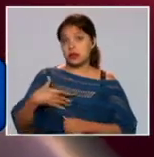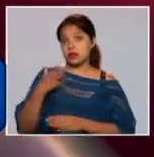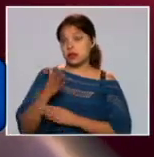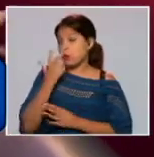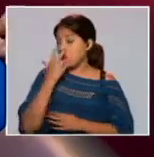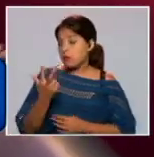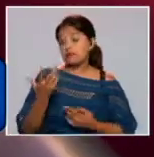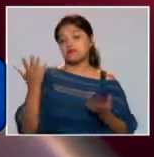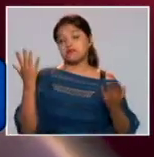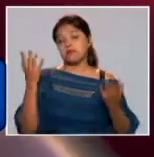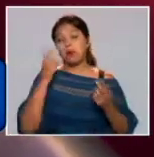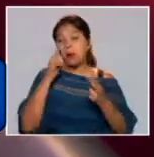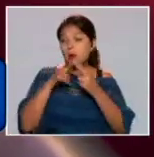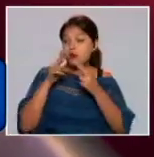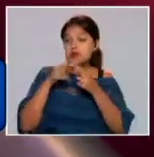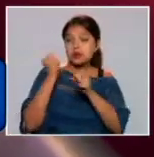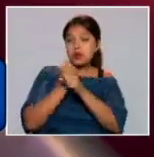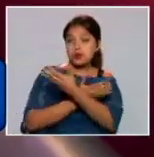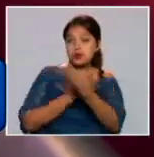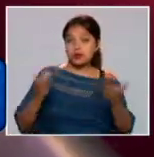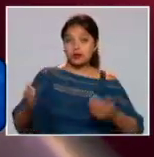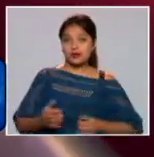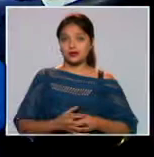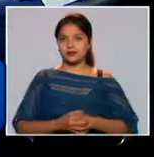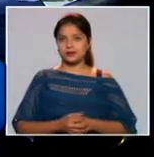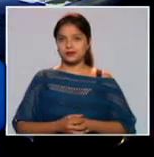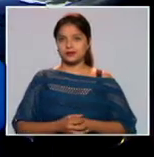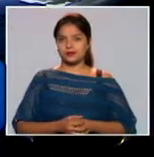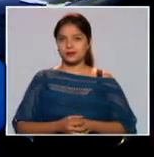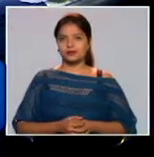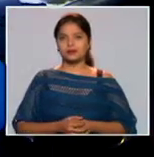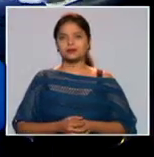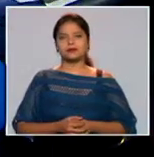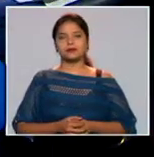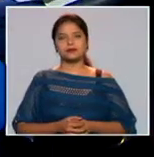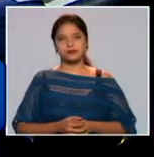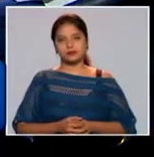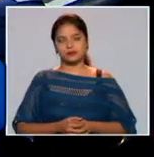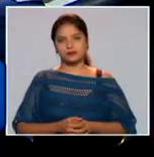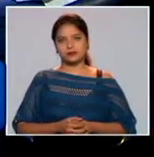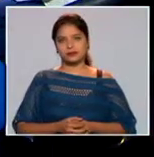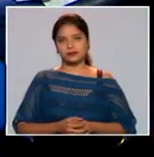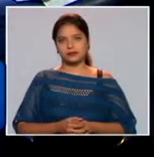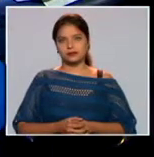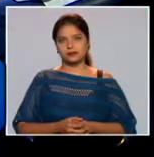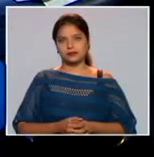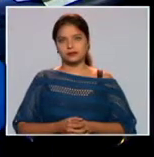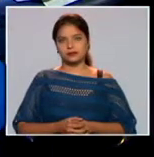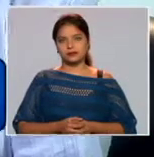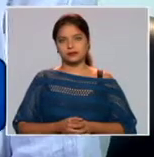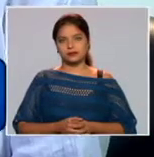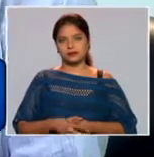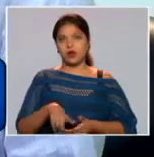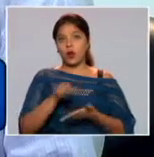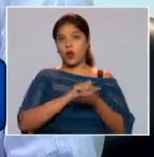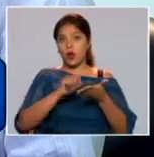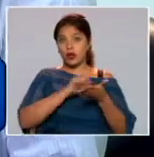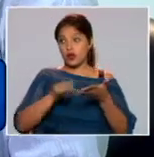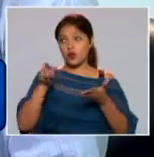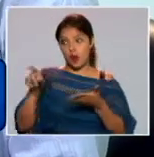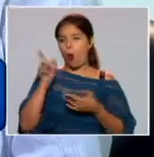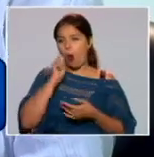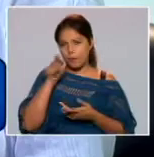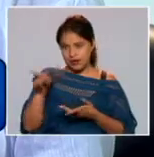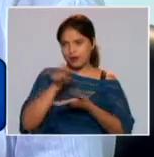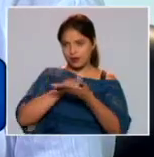entonces de su trabo bueno el monólogo lo escribió Jorge Valencia Villegas